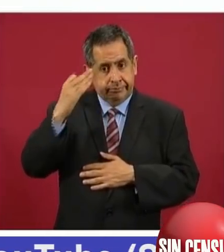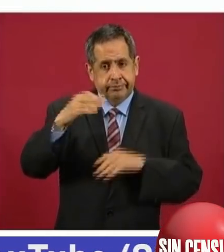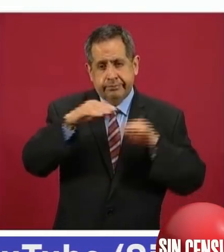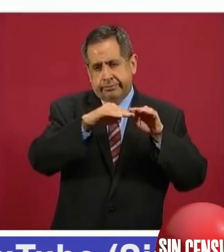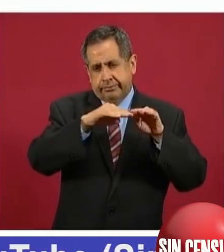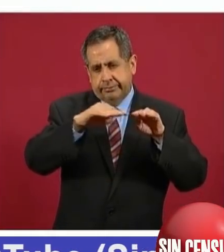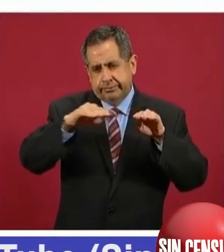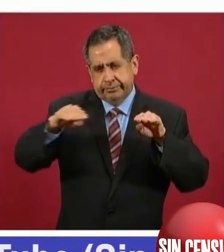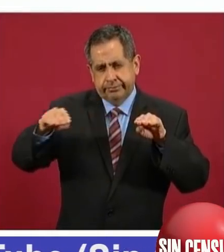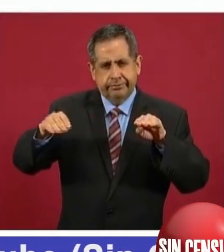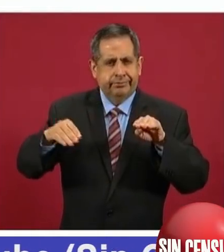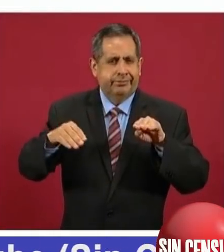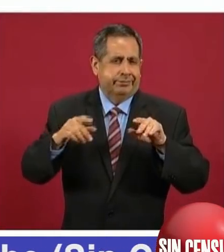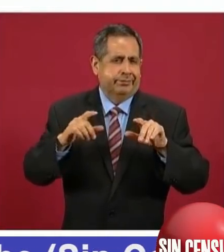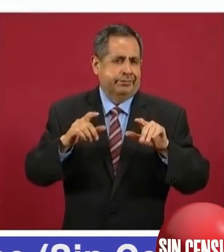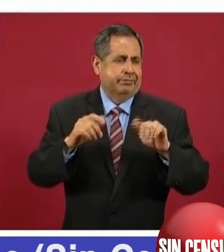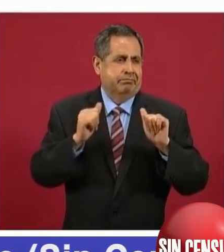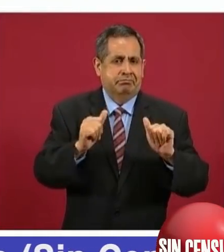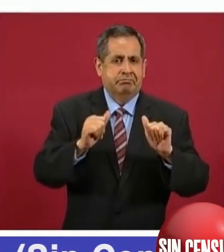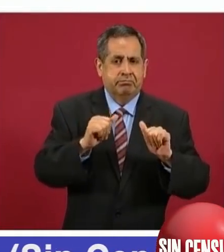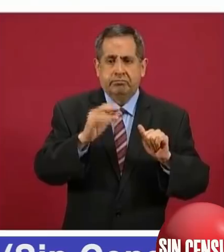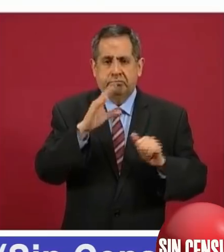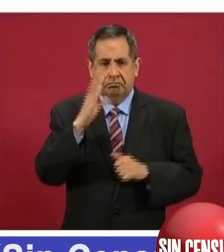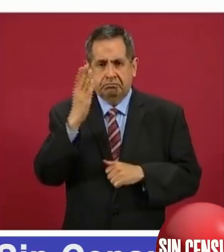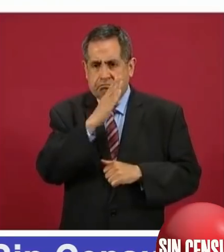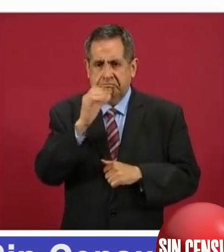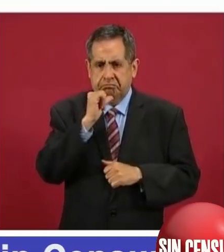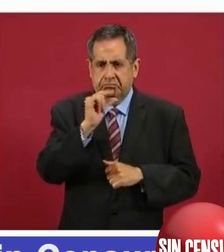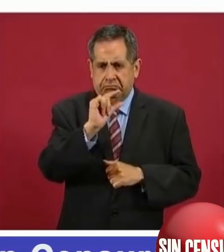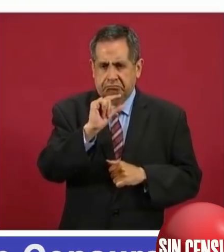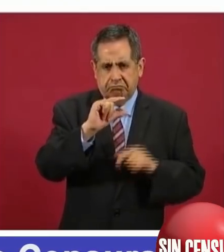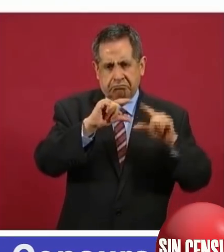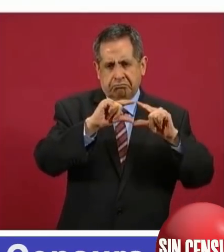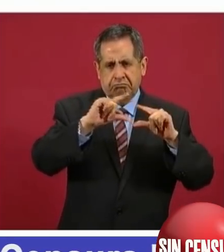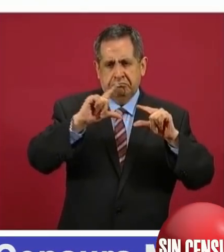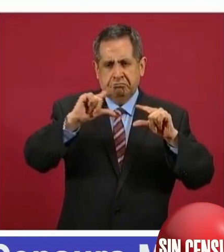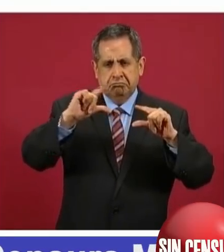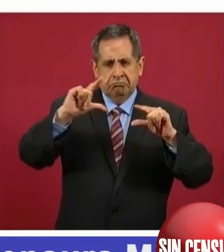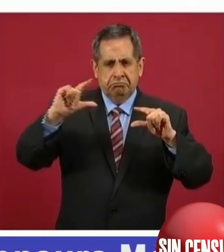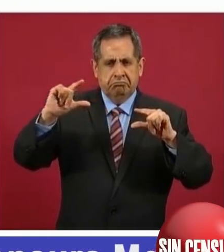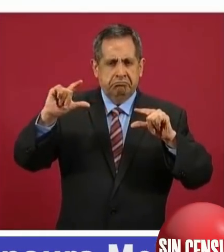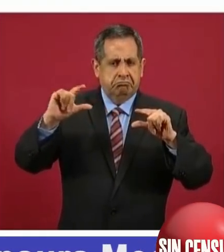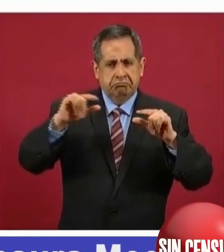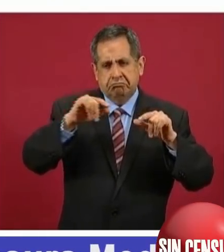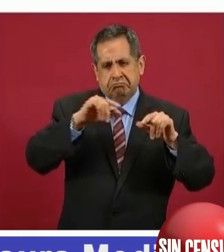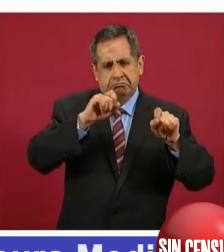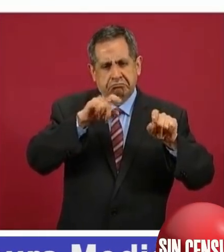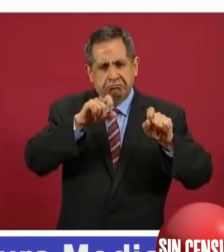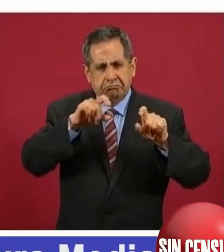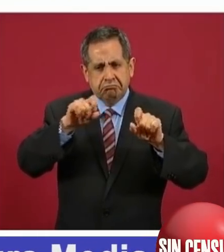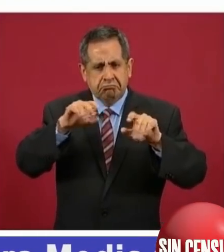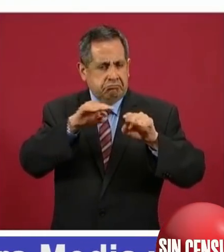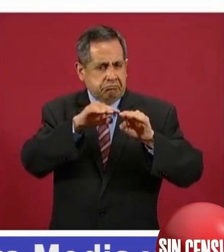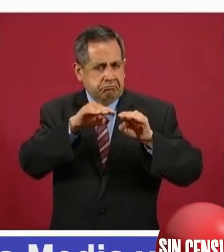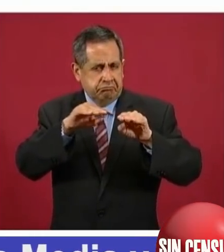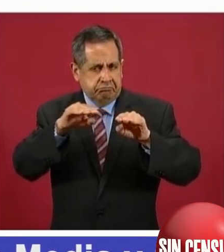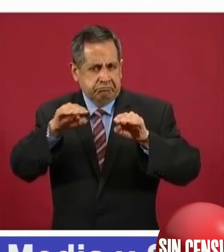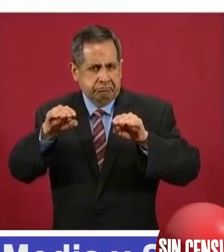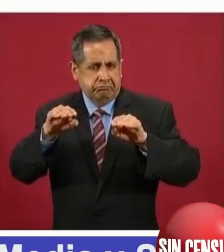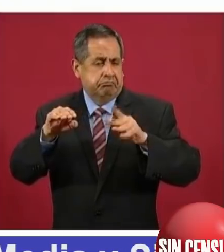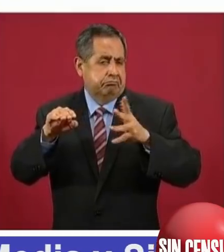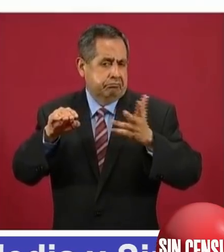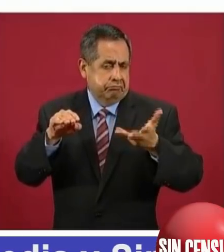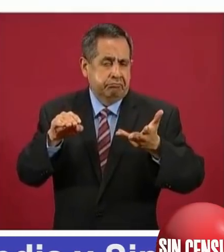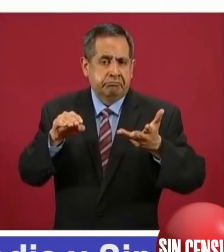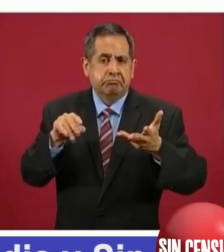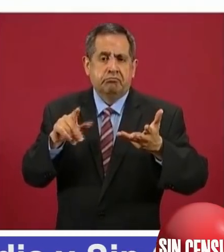como le llamamos técnicamente, es decir, aunque hay variaciones, se mantiene relativamente constante la actividad epidémica y en sí mismo